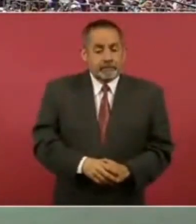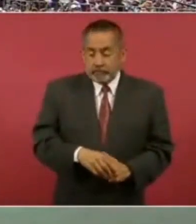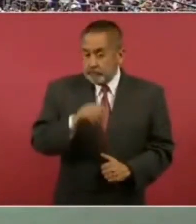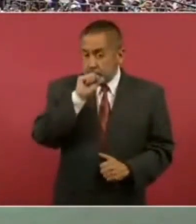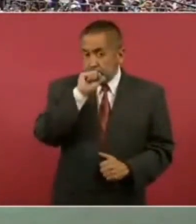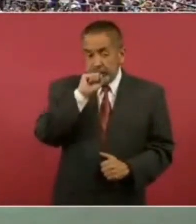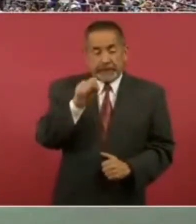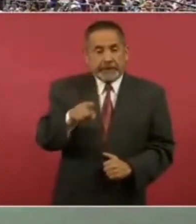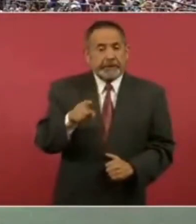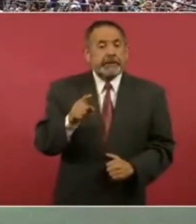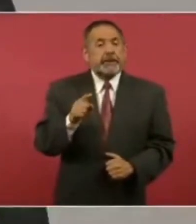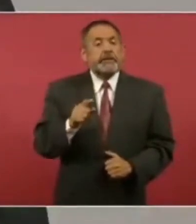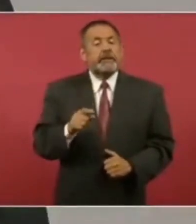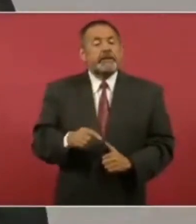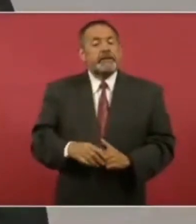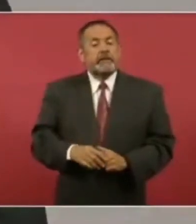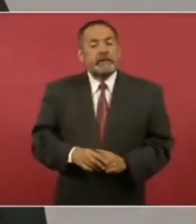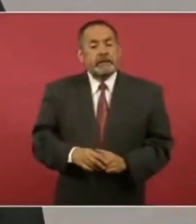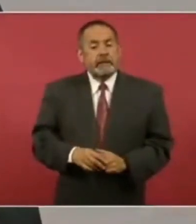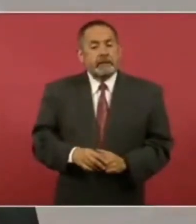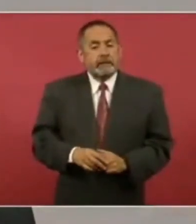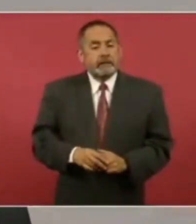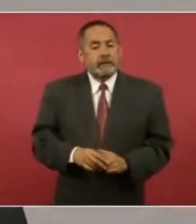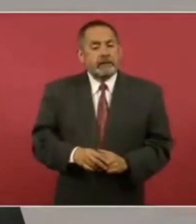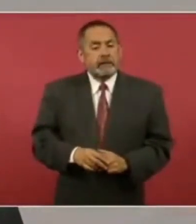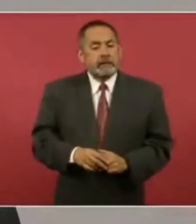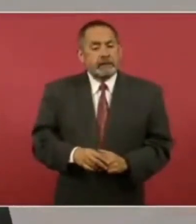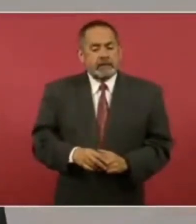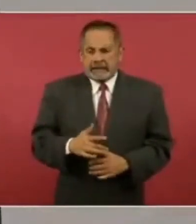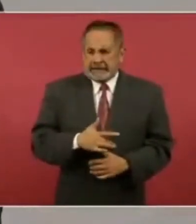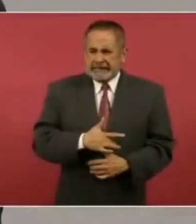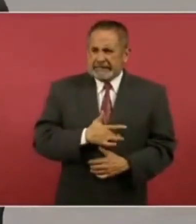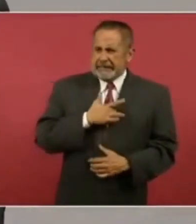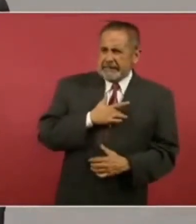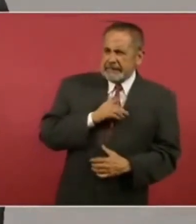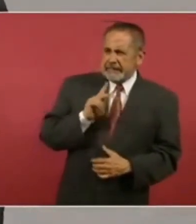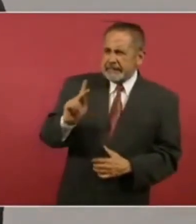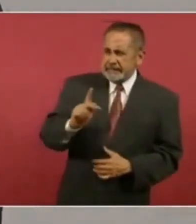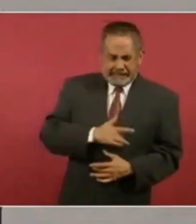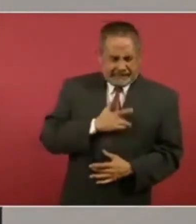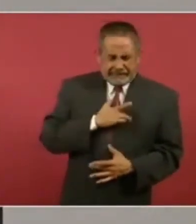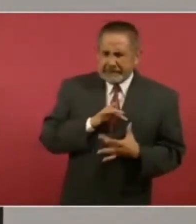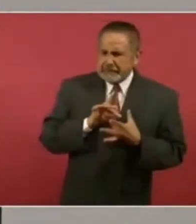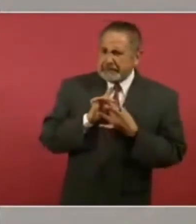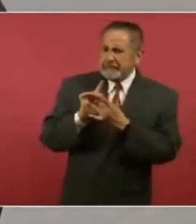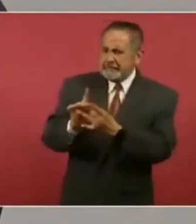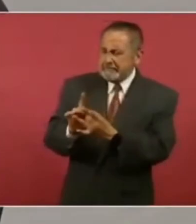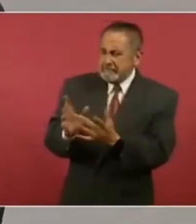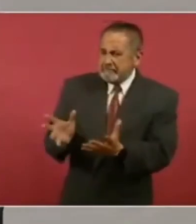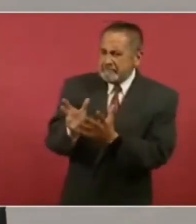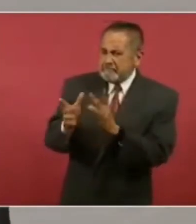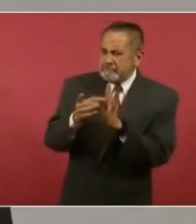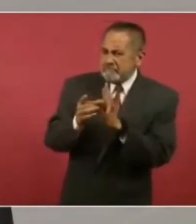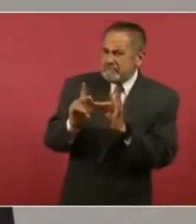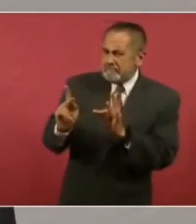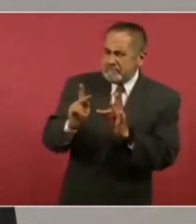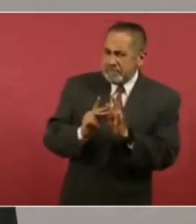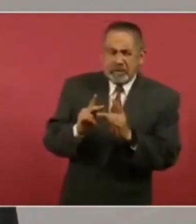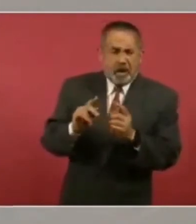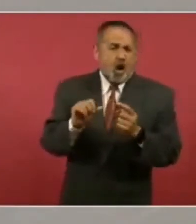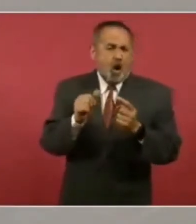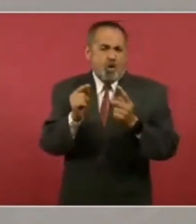de ser un auténtico humanista y de poseer otras